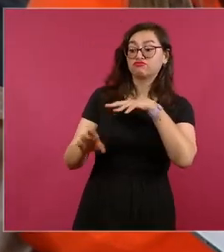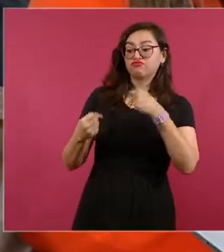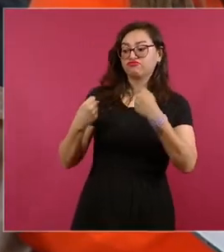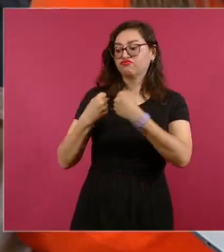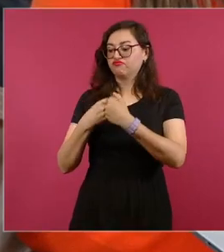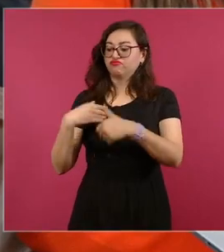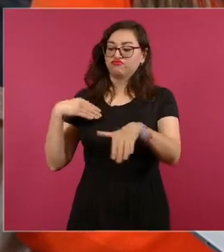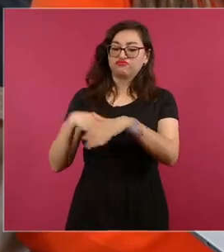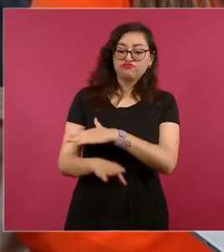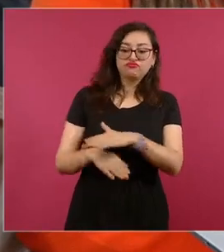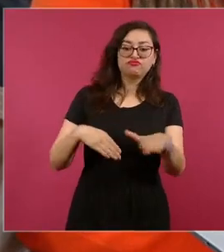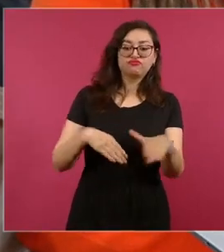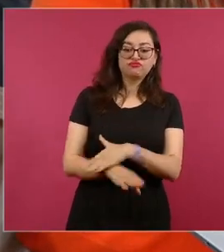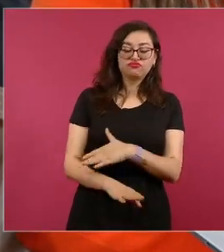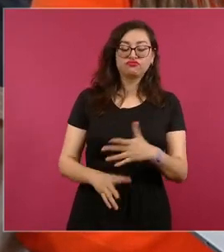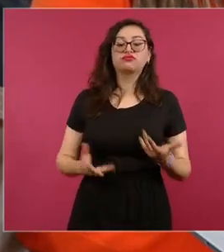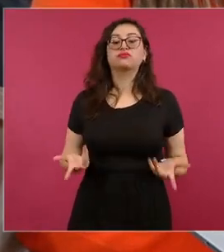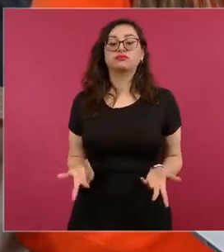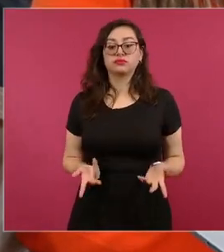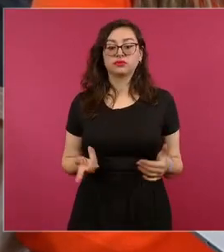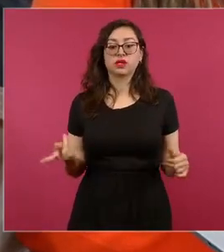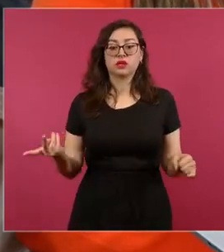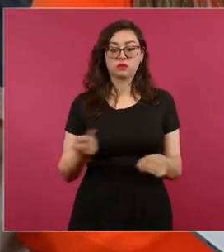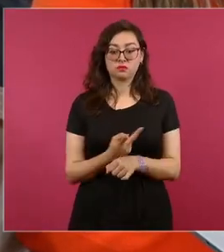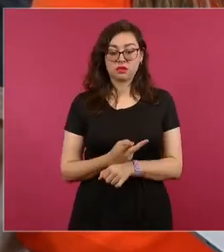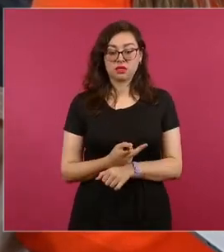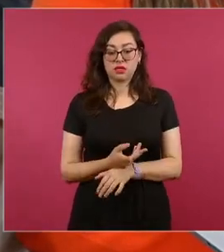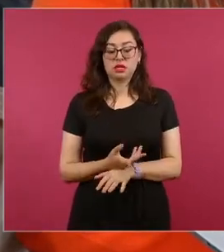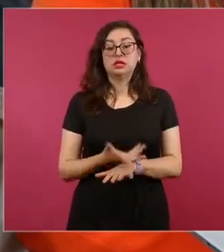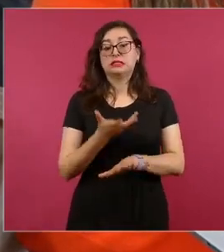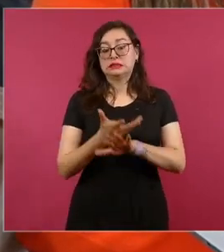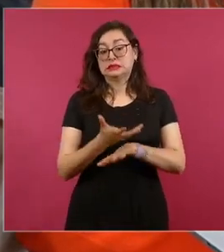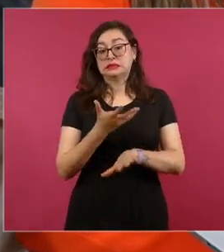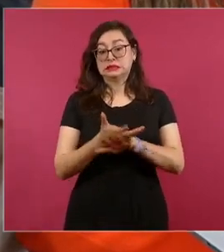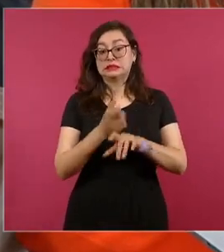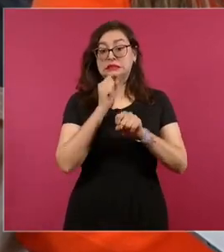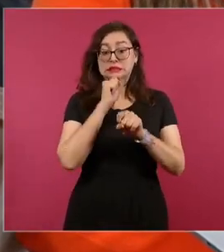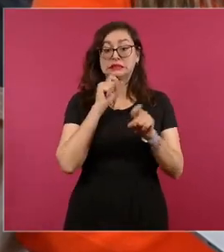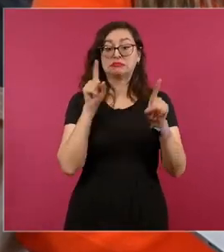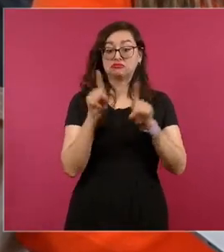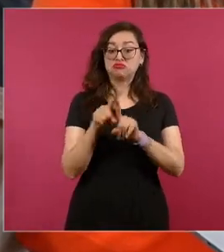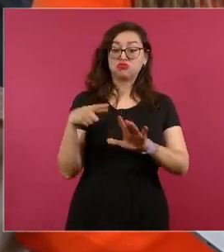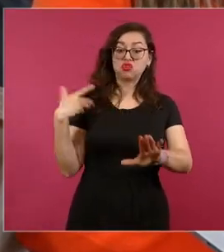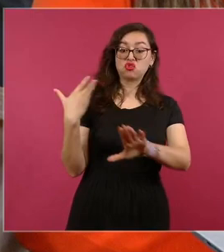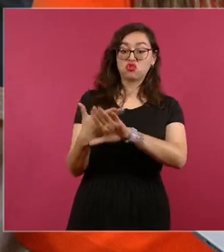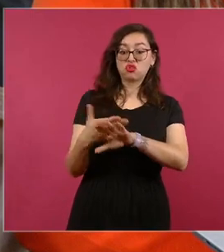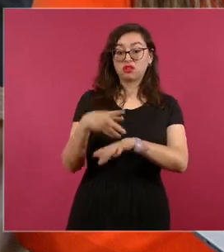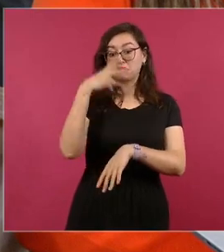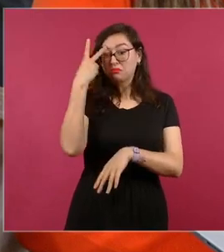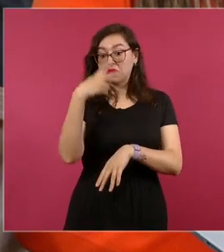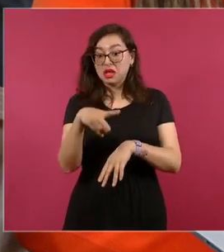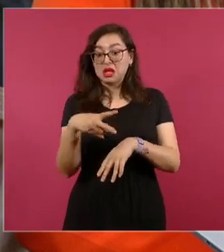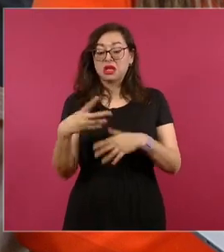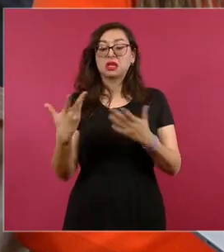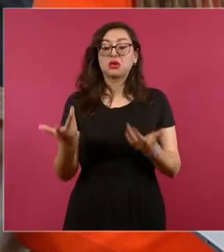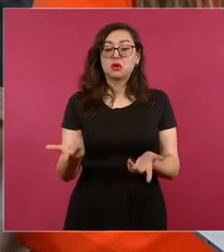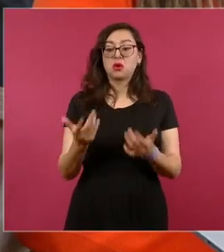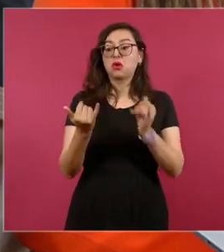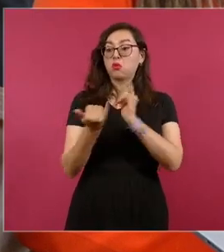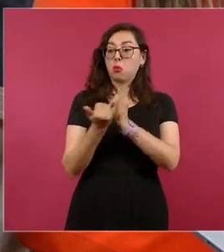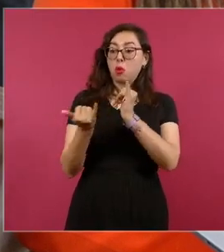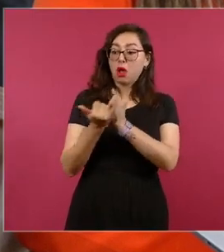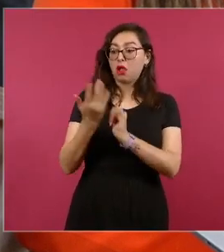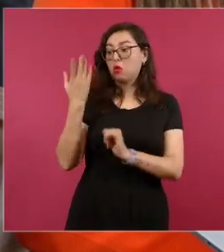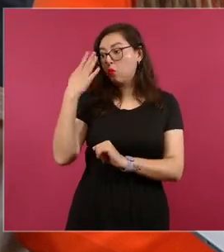que, bueno, que ha estado. Además, no Estados Unidos en este informe también critica a México por el tema de la migración, sino también a países